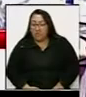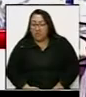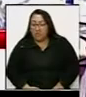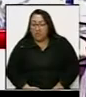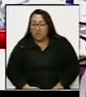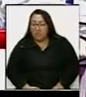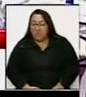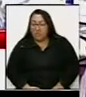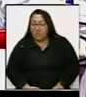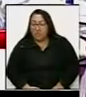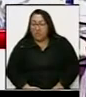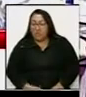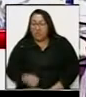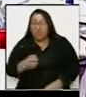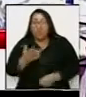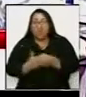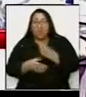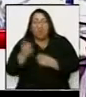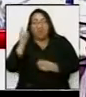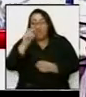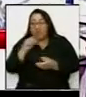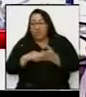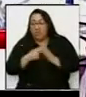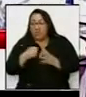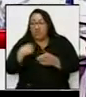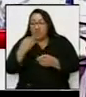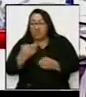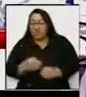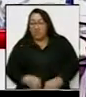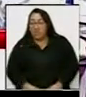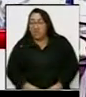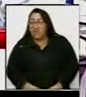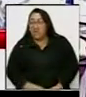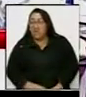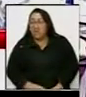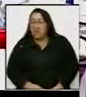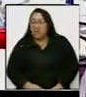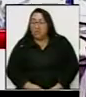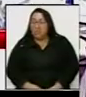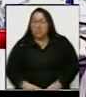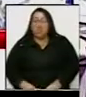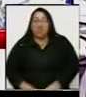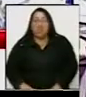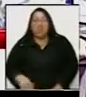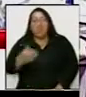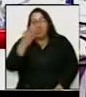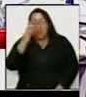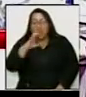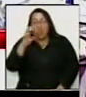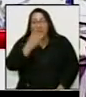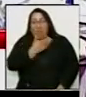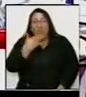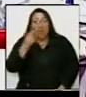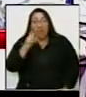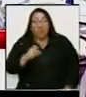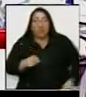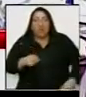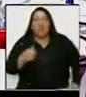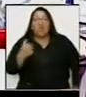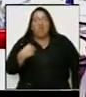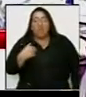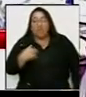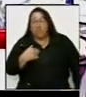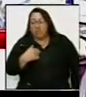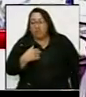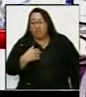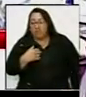trámite complicado, sería muy difícil, presidenta, estamos buscando a las mejores personas. Tenemos